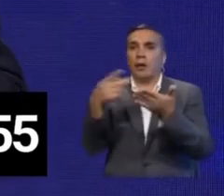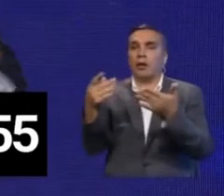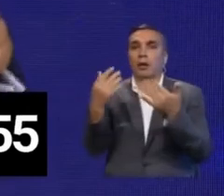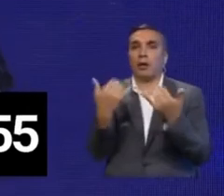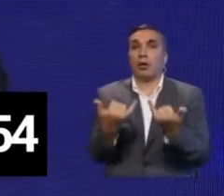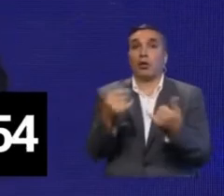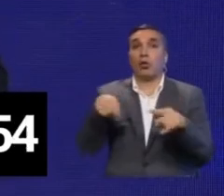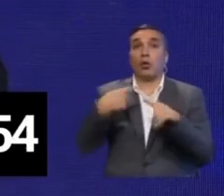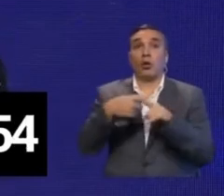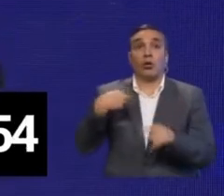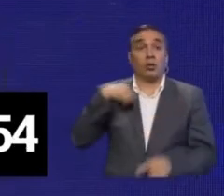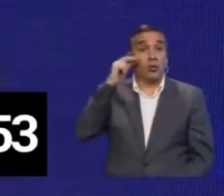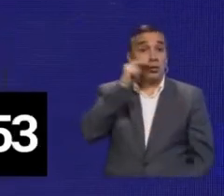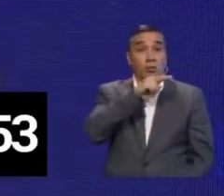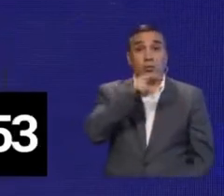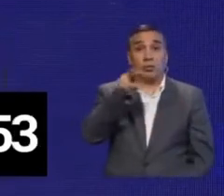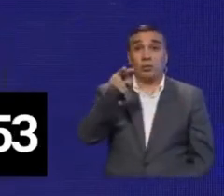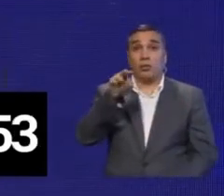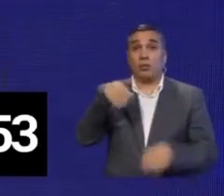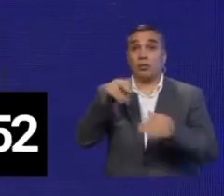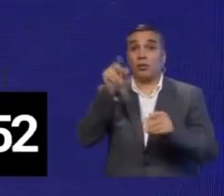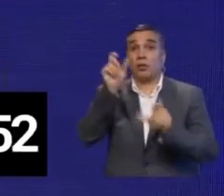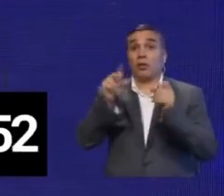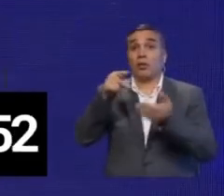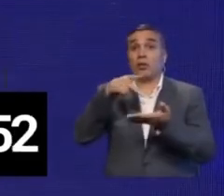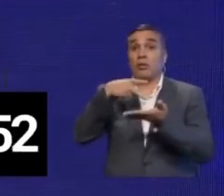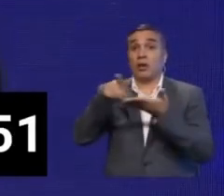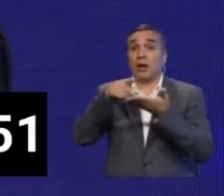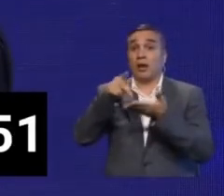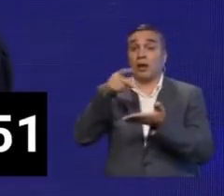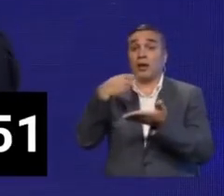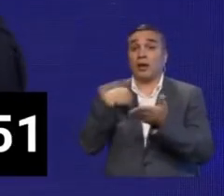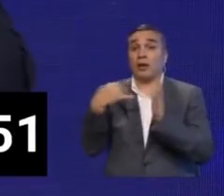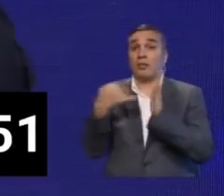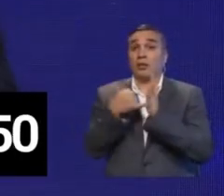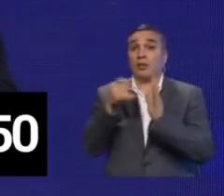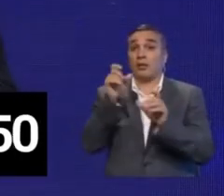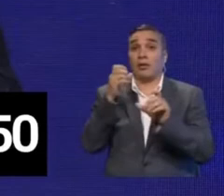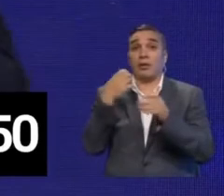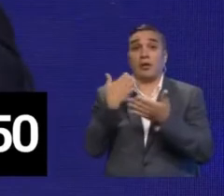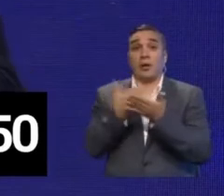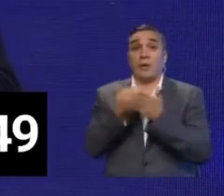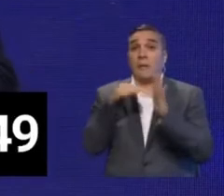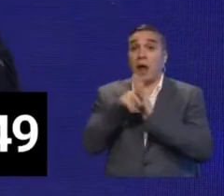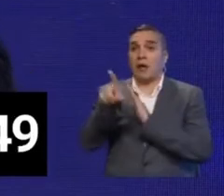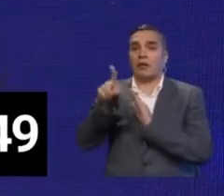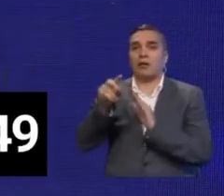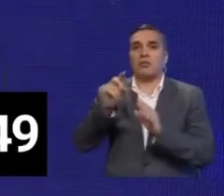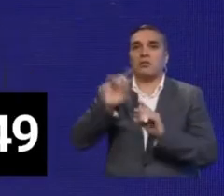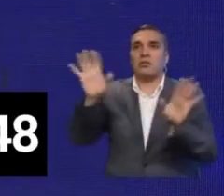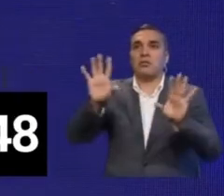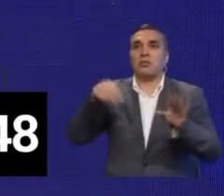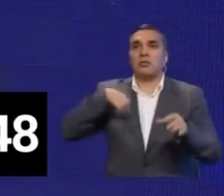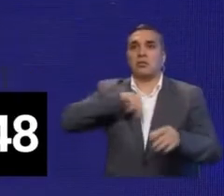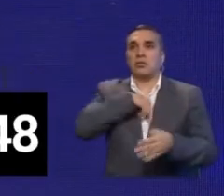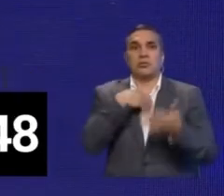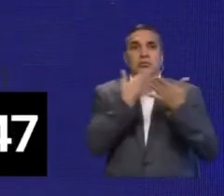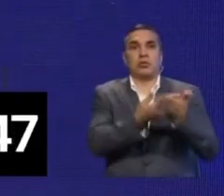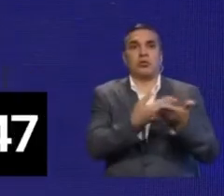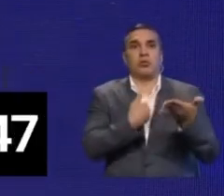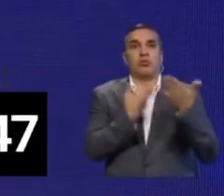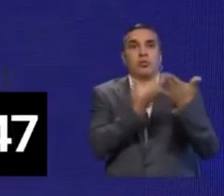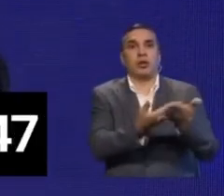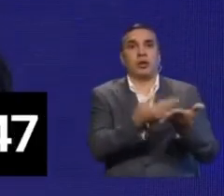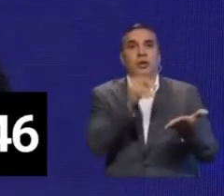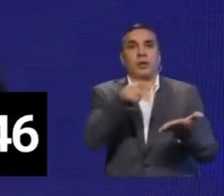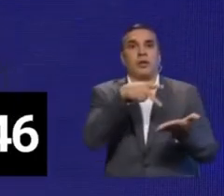cuando hemos visto que se perdonaron impuestos a los grupos económicos más grandes del Ecuador, gritan cuando nosotros planteamos una propuesta